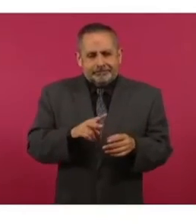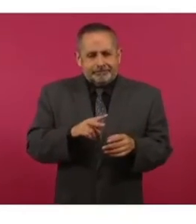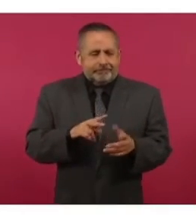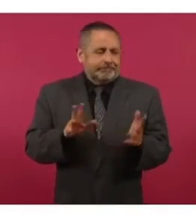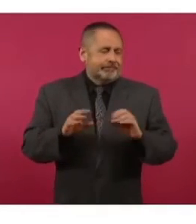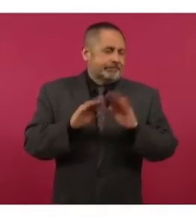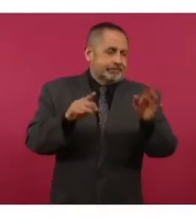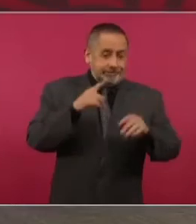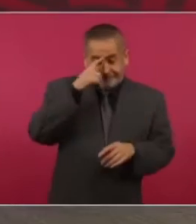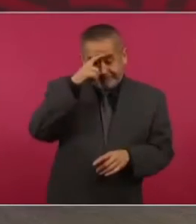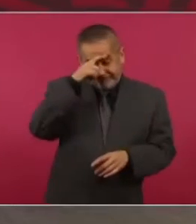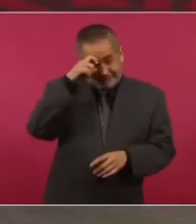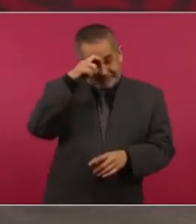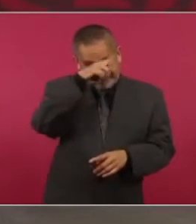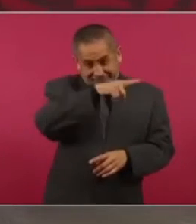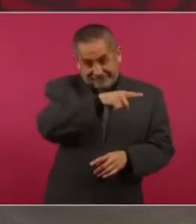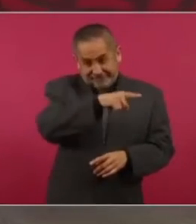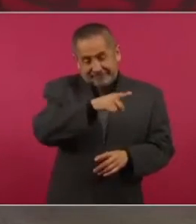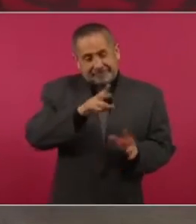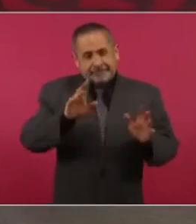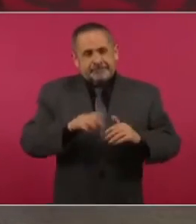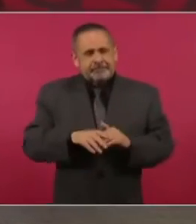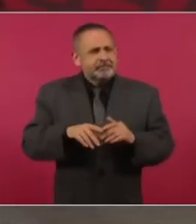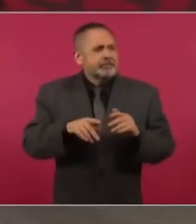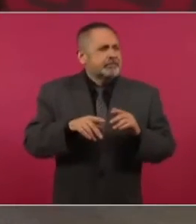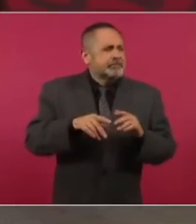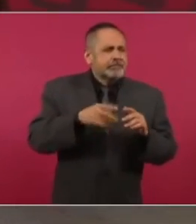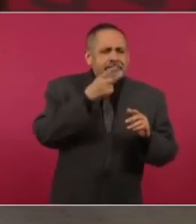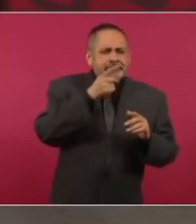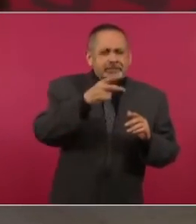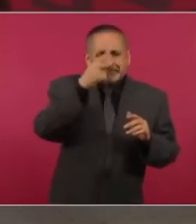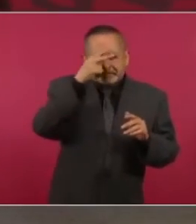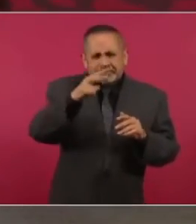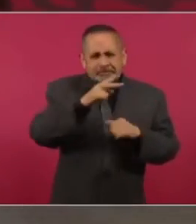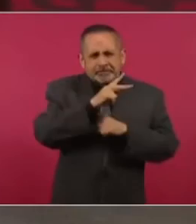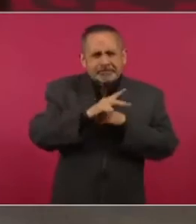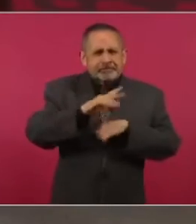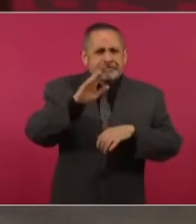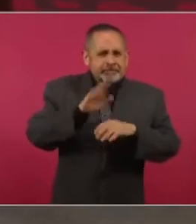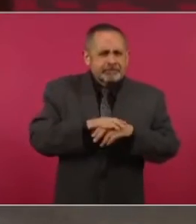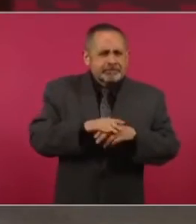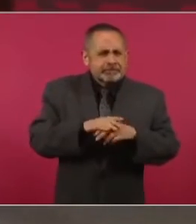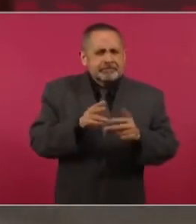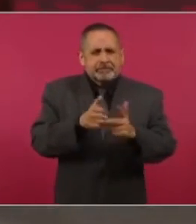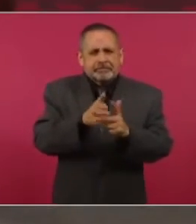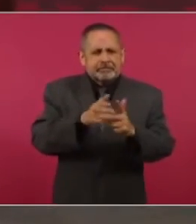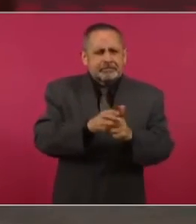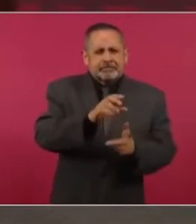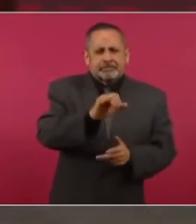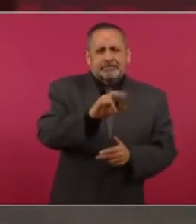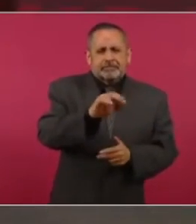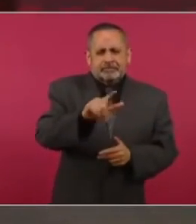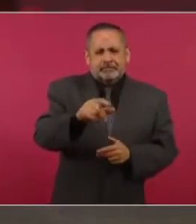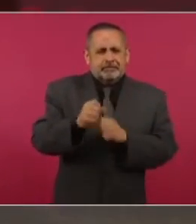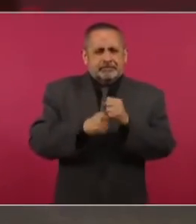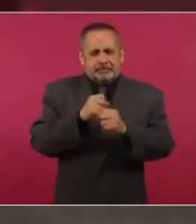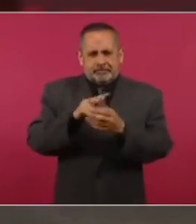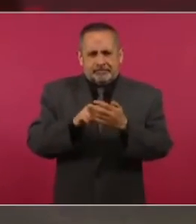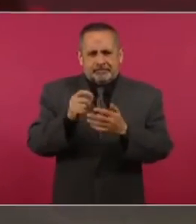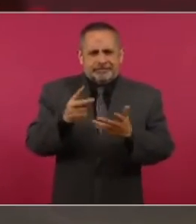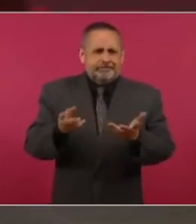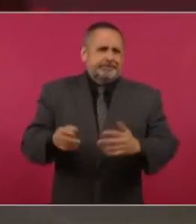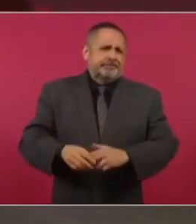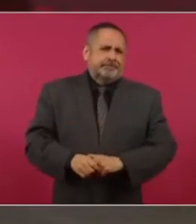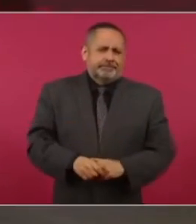Está muy difícil, pero ¿cuál es? México, país con más ataques a civiles en 2022.